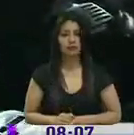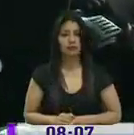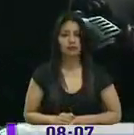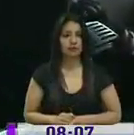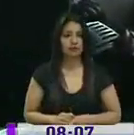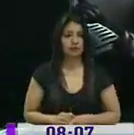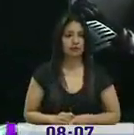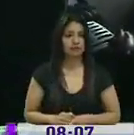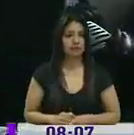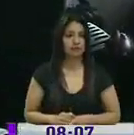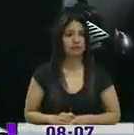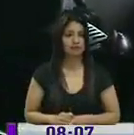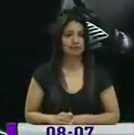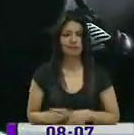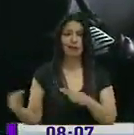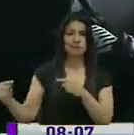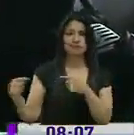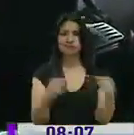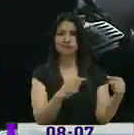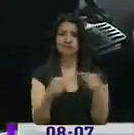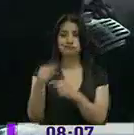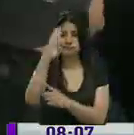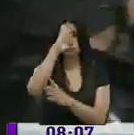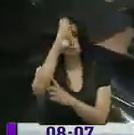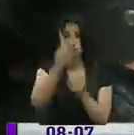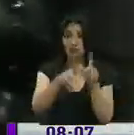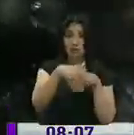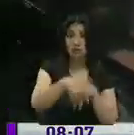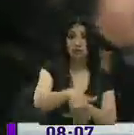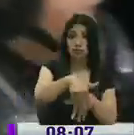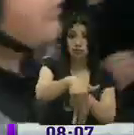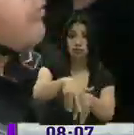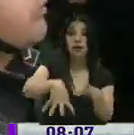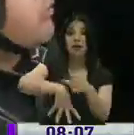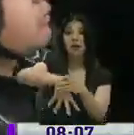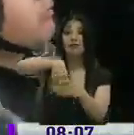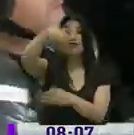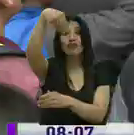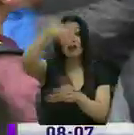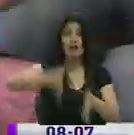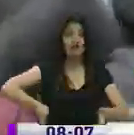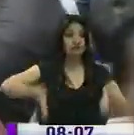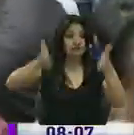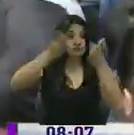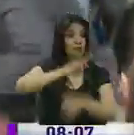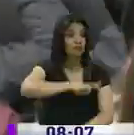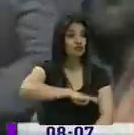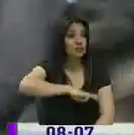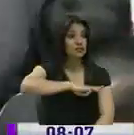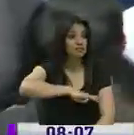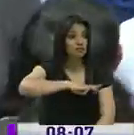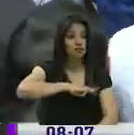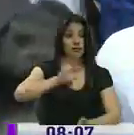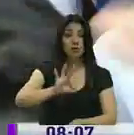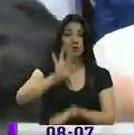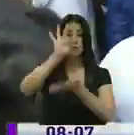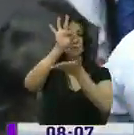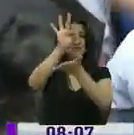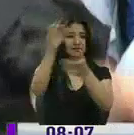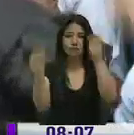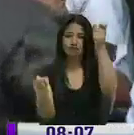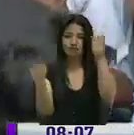varios explicados entre policías y manifestantes se produjeron fuera del edificio municipal pues los representantes del transporte público urbano